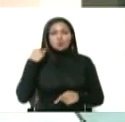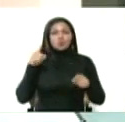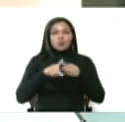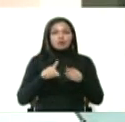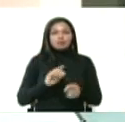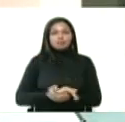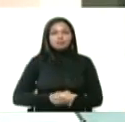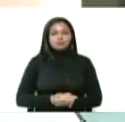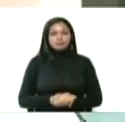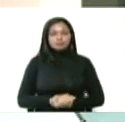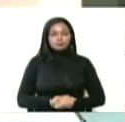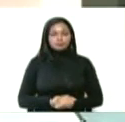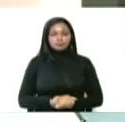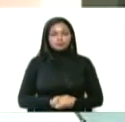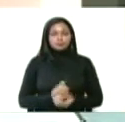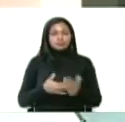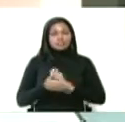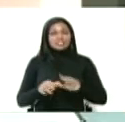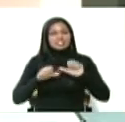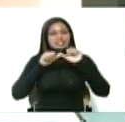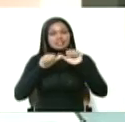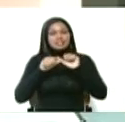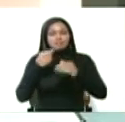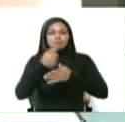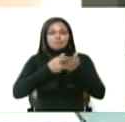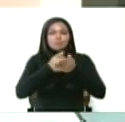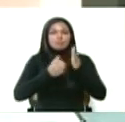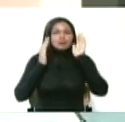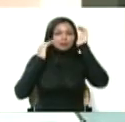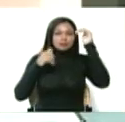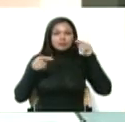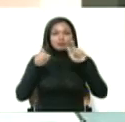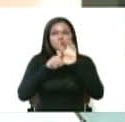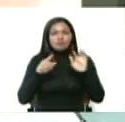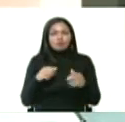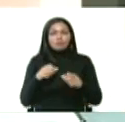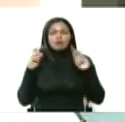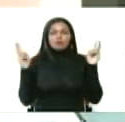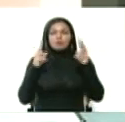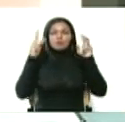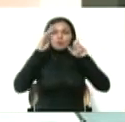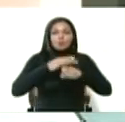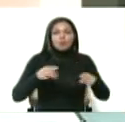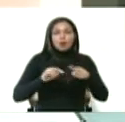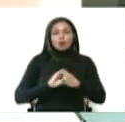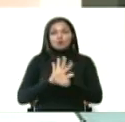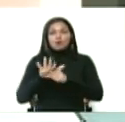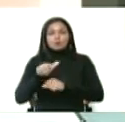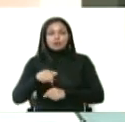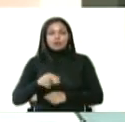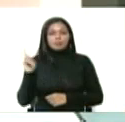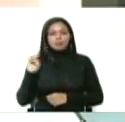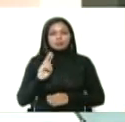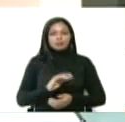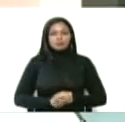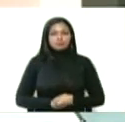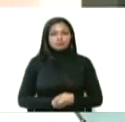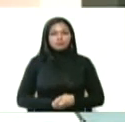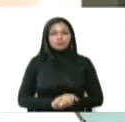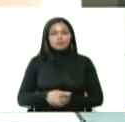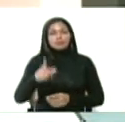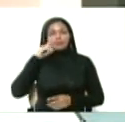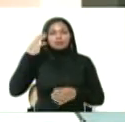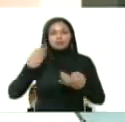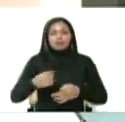mujer, para seguir esta batalla, atender y vencer el coronavirus en Venezuela. Puede tener la seguridad